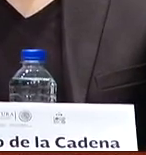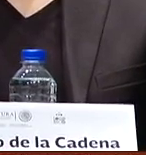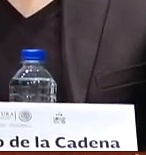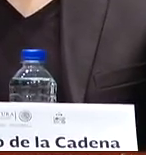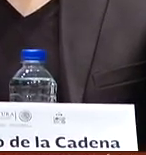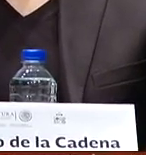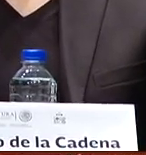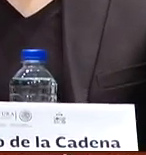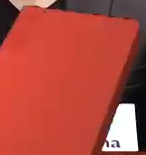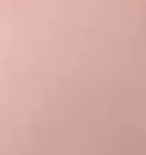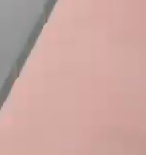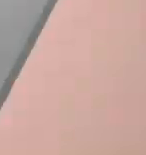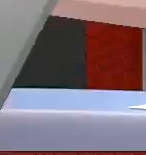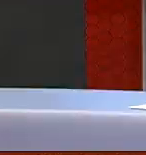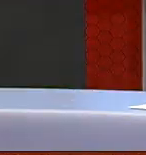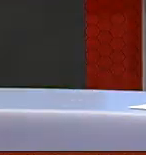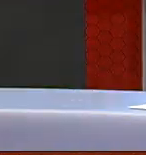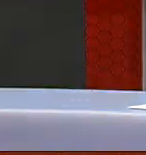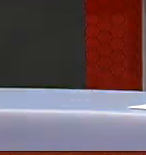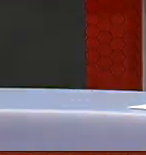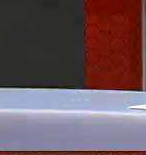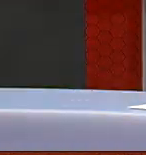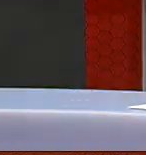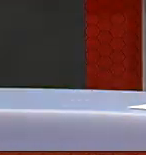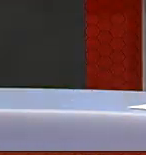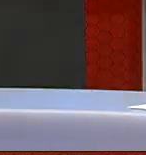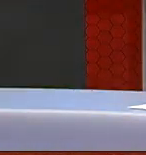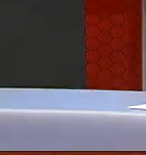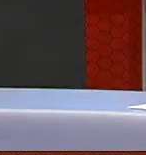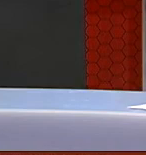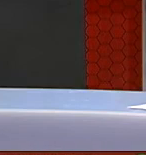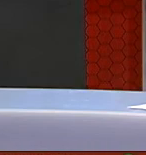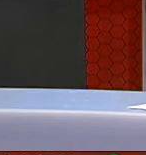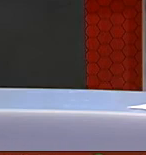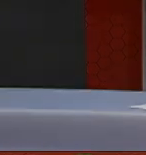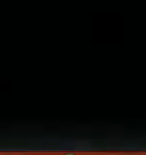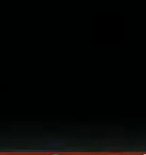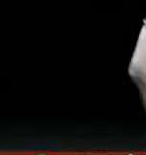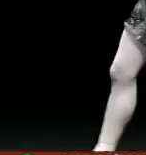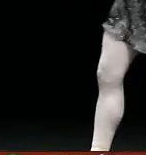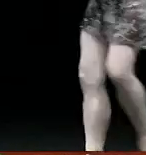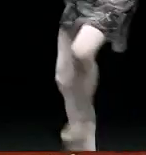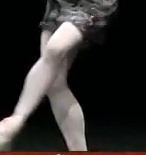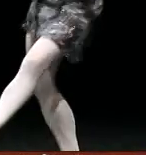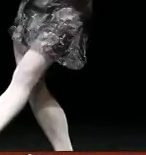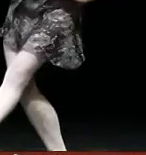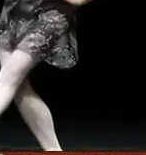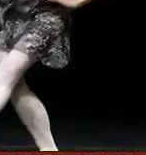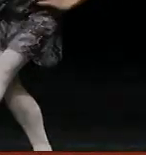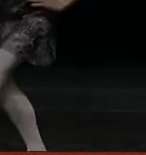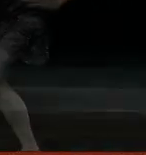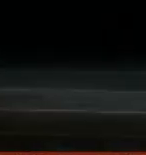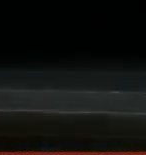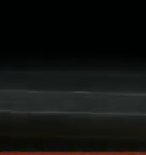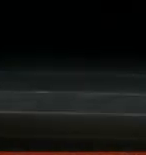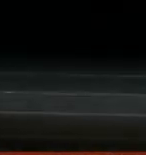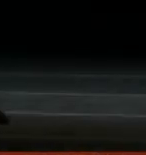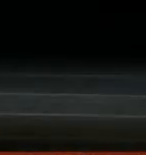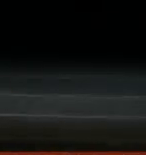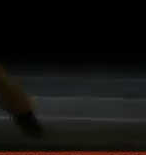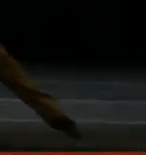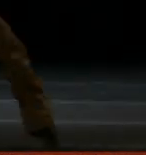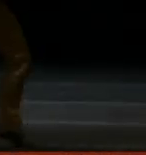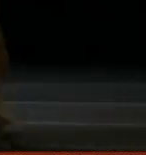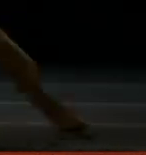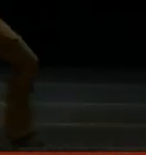Enríquez González. La gala Estrellas del Ballet Elisa Carrillo y sus amigos va a llegar el sábado 13 de agosto a